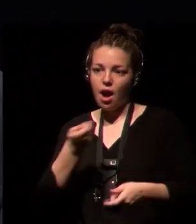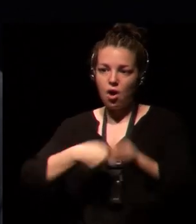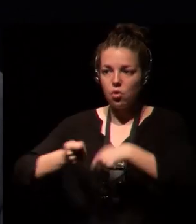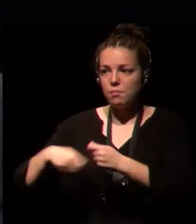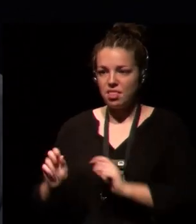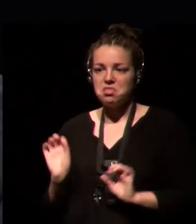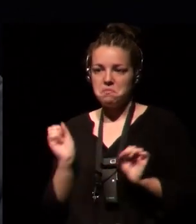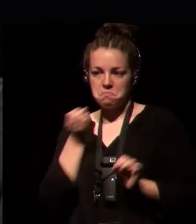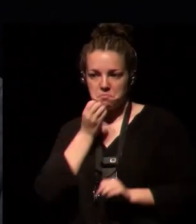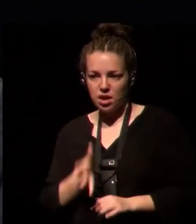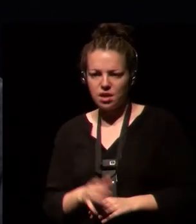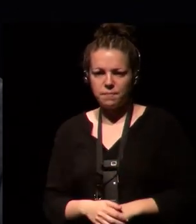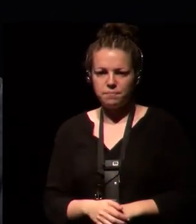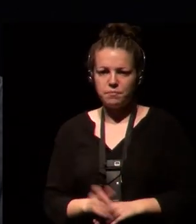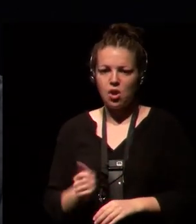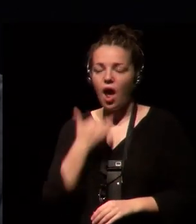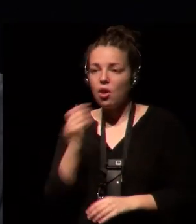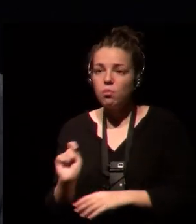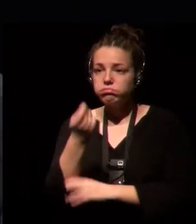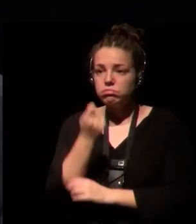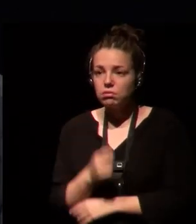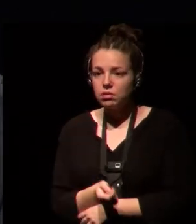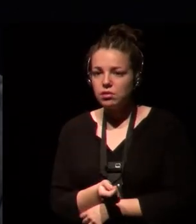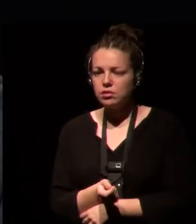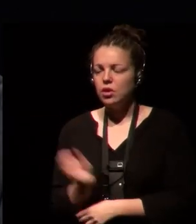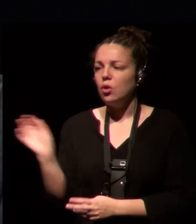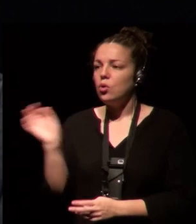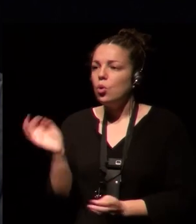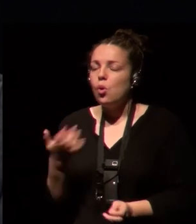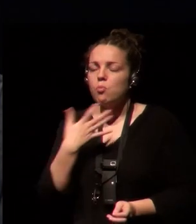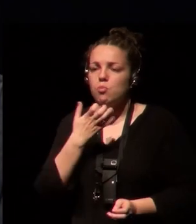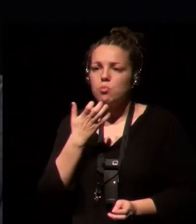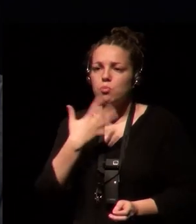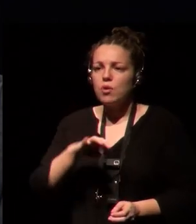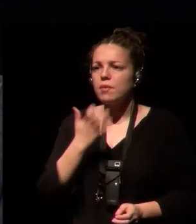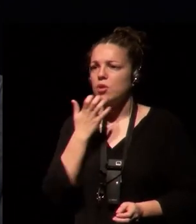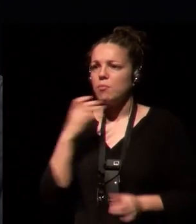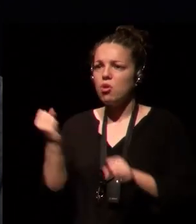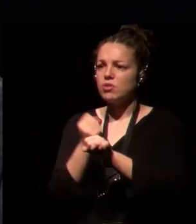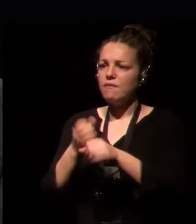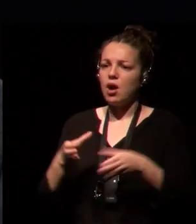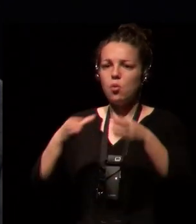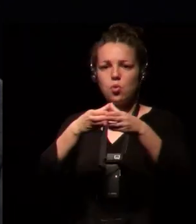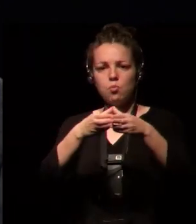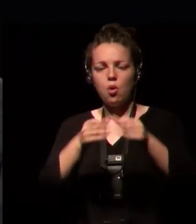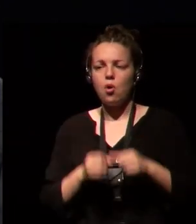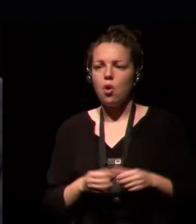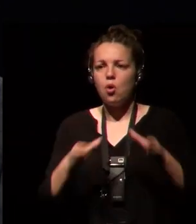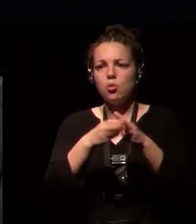this difficult community with o a different a lo mejor approach, podríamos plantearnos trabajar con esta approach, comunidad desde otro ángulo más profundo,